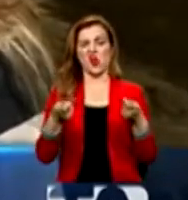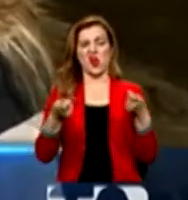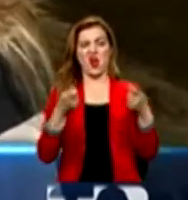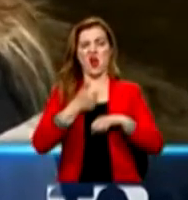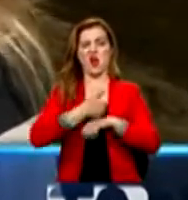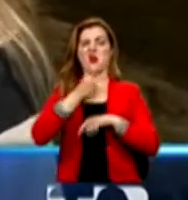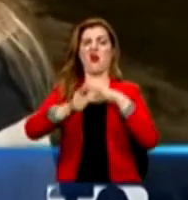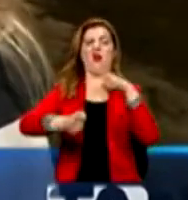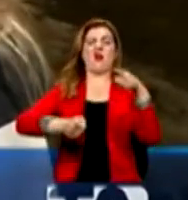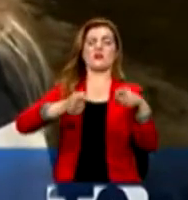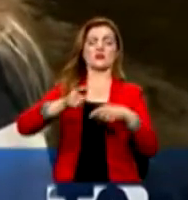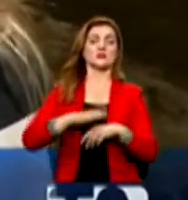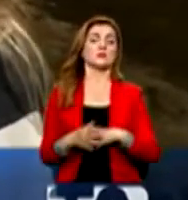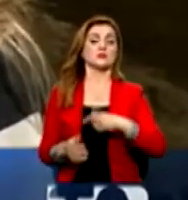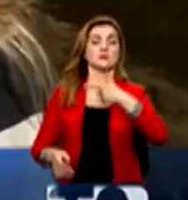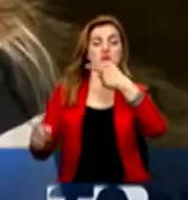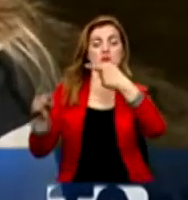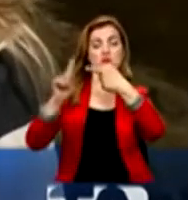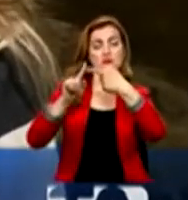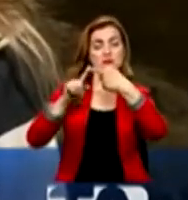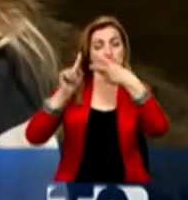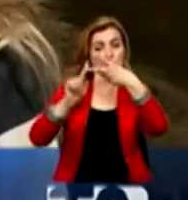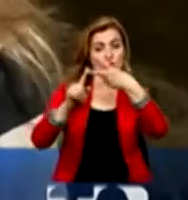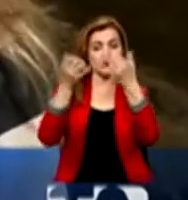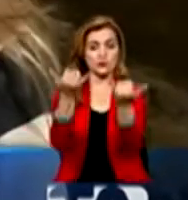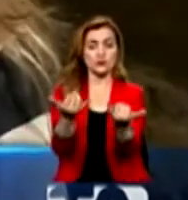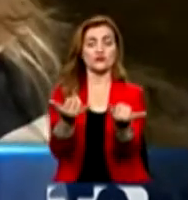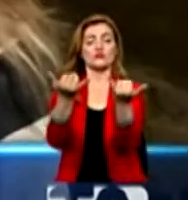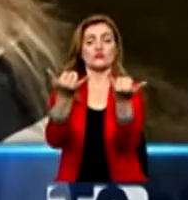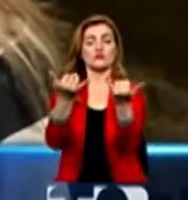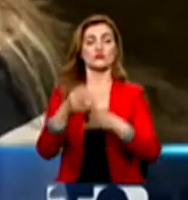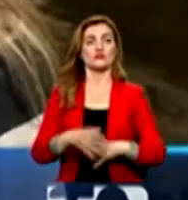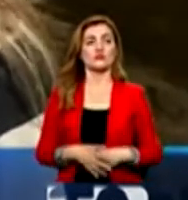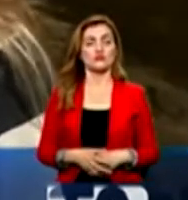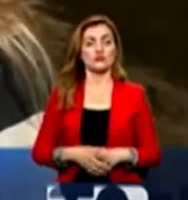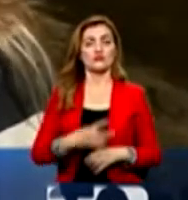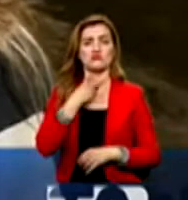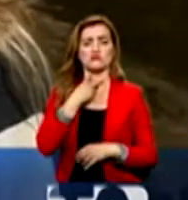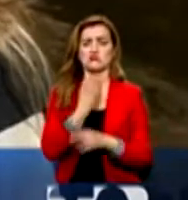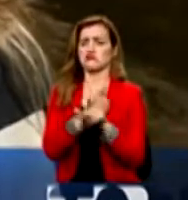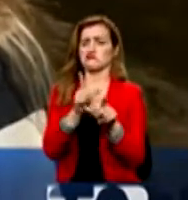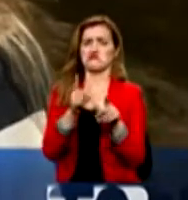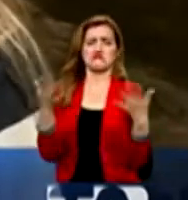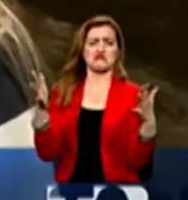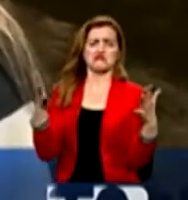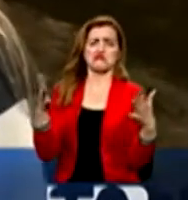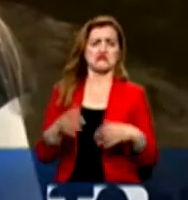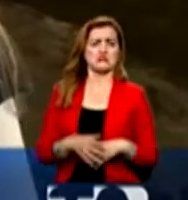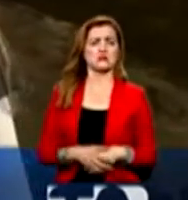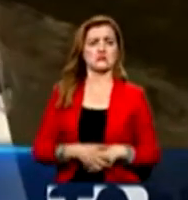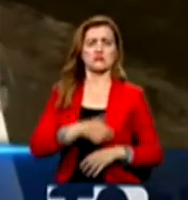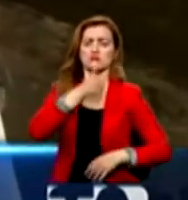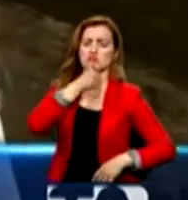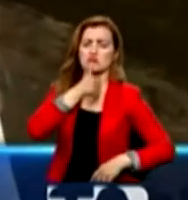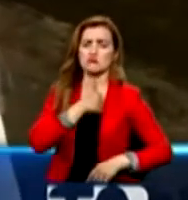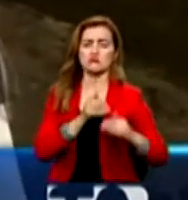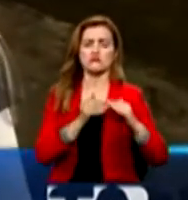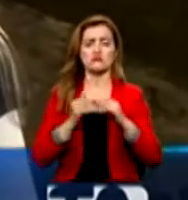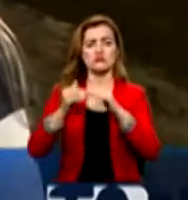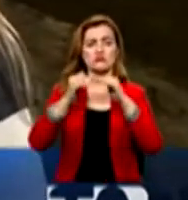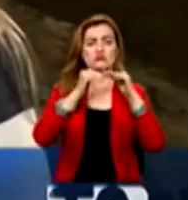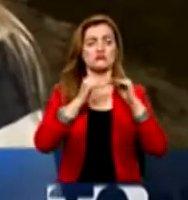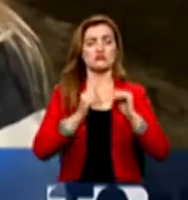autoritario. El otro, el actual, en el que no existe miedo a la libertad, el de la tolerancia democrática.